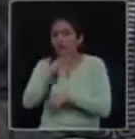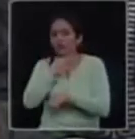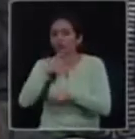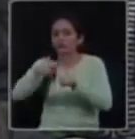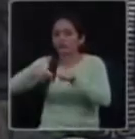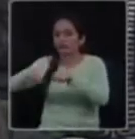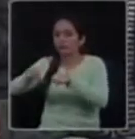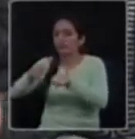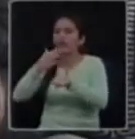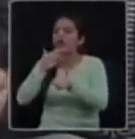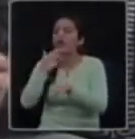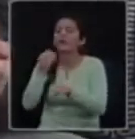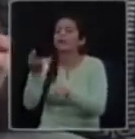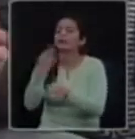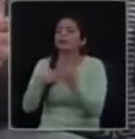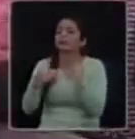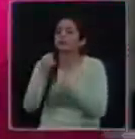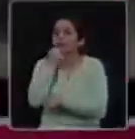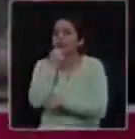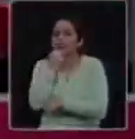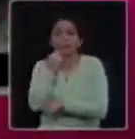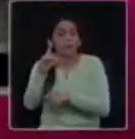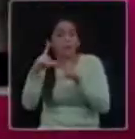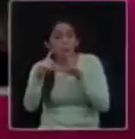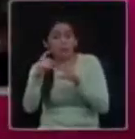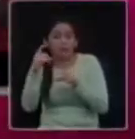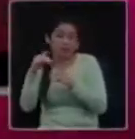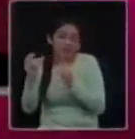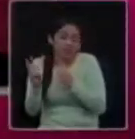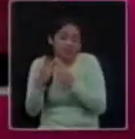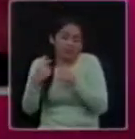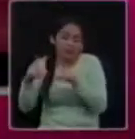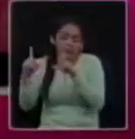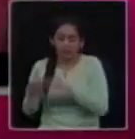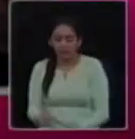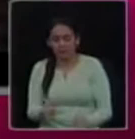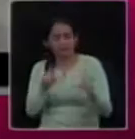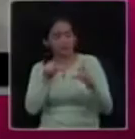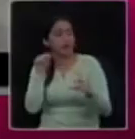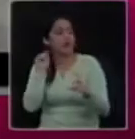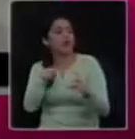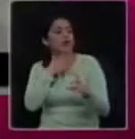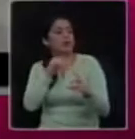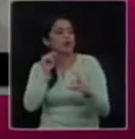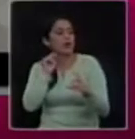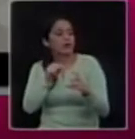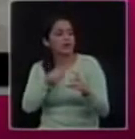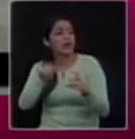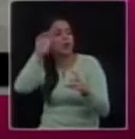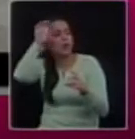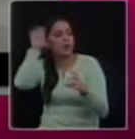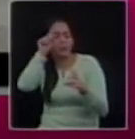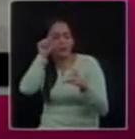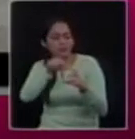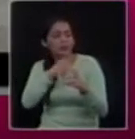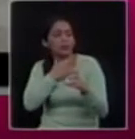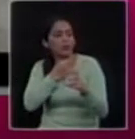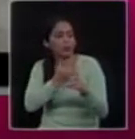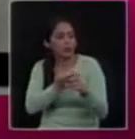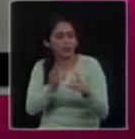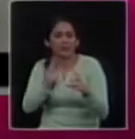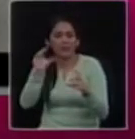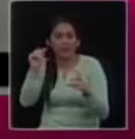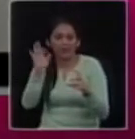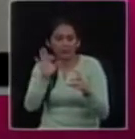tiene en la cabeza. Entonces, por ejemplo, me trae una foto de internet. Mira, a mí me gusta una Café Racer europea. Las motos europeas se llaman